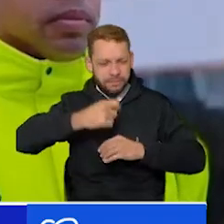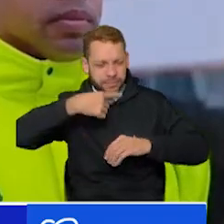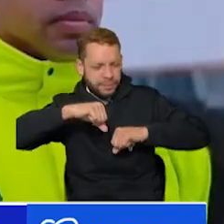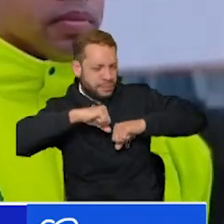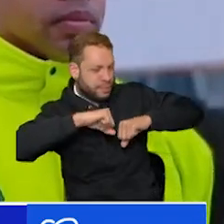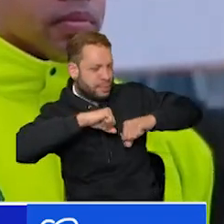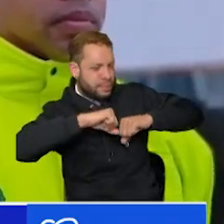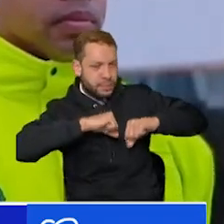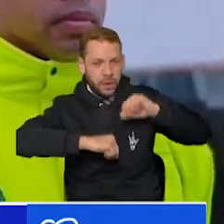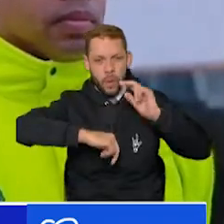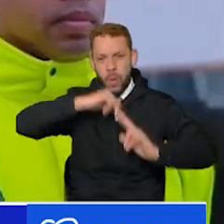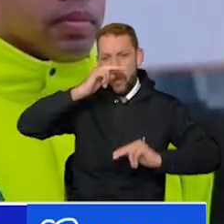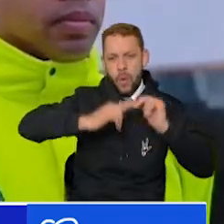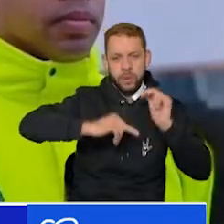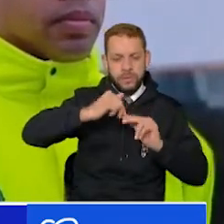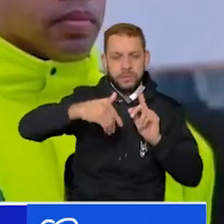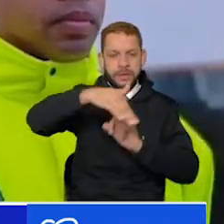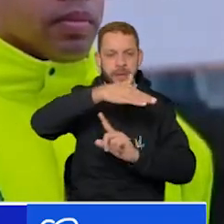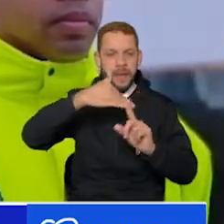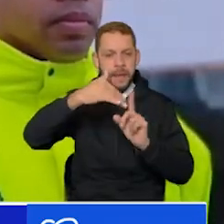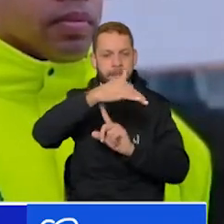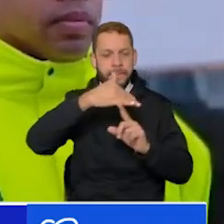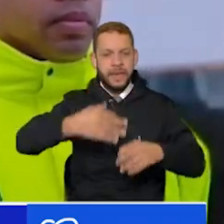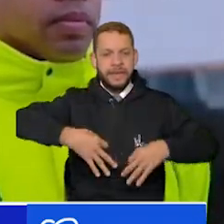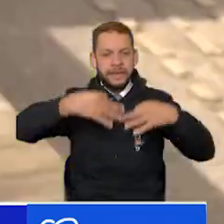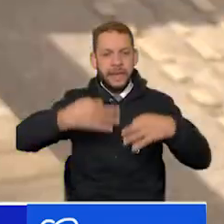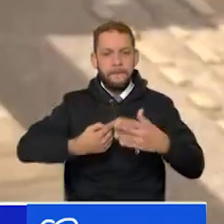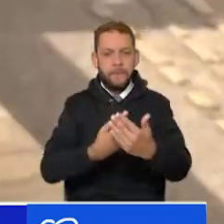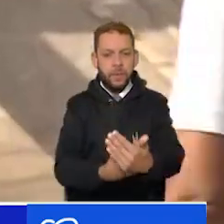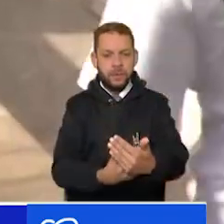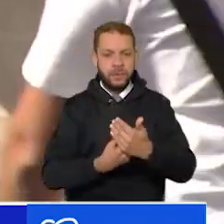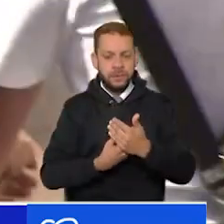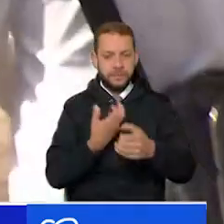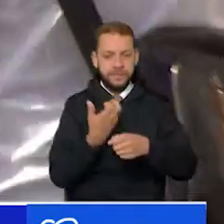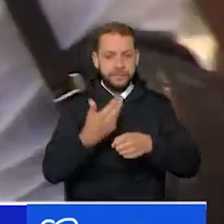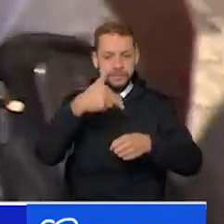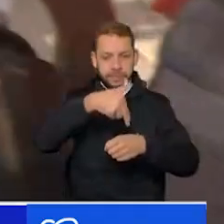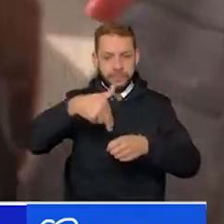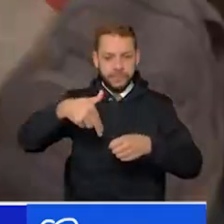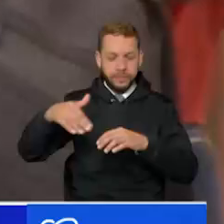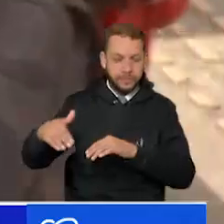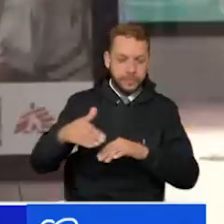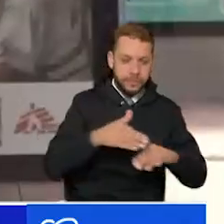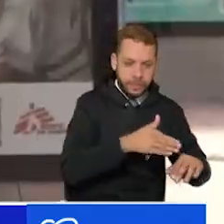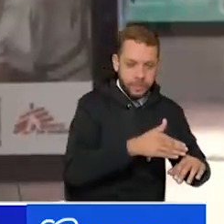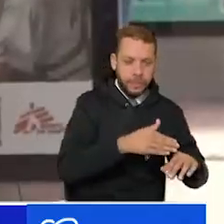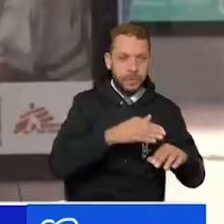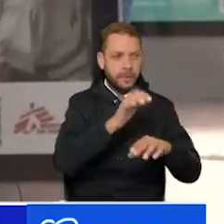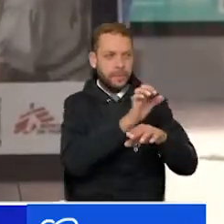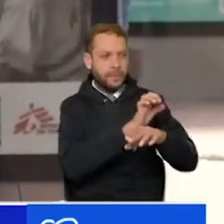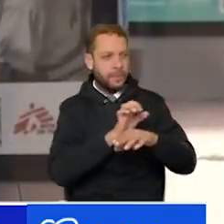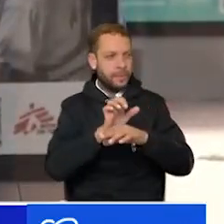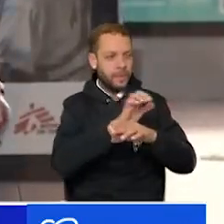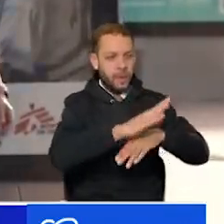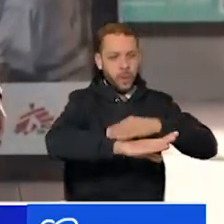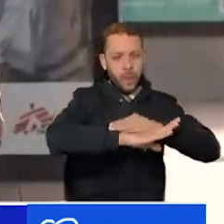de construir un entorno seguro para todos los habitantes del Quindío. La Policía Quindío y demás autoridades